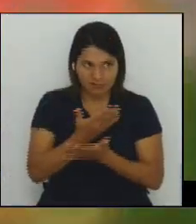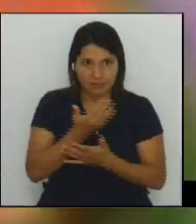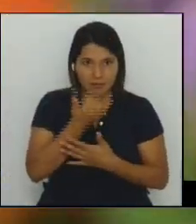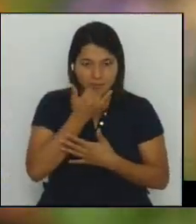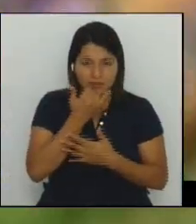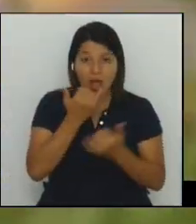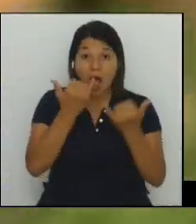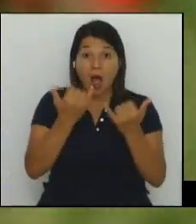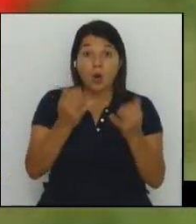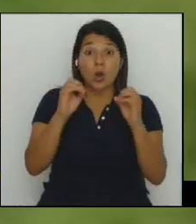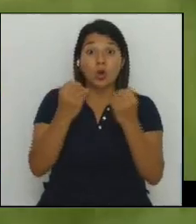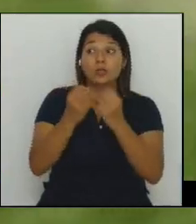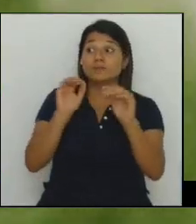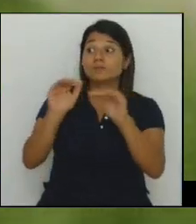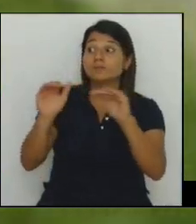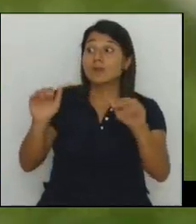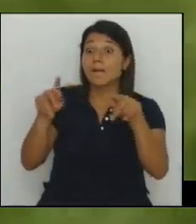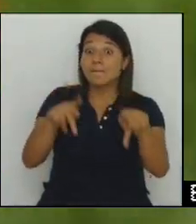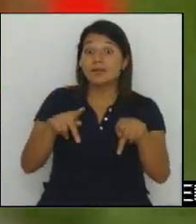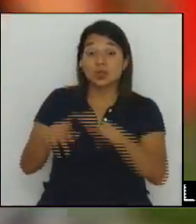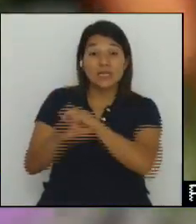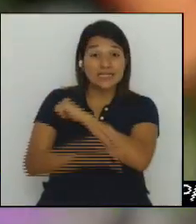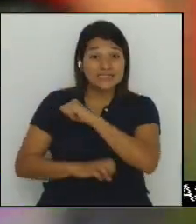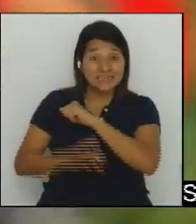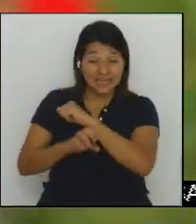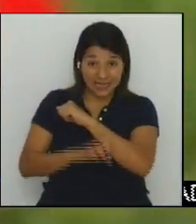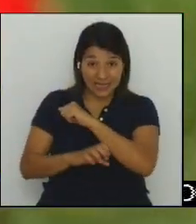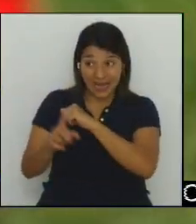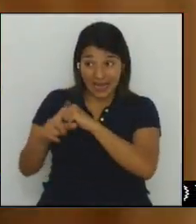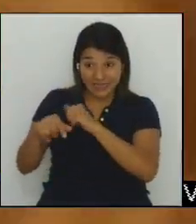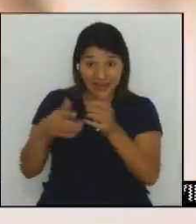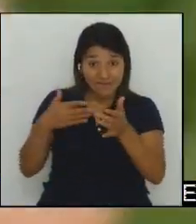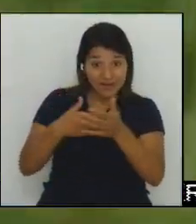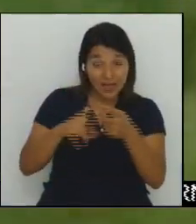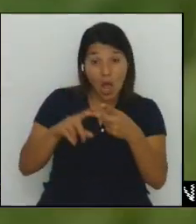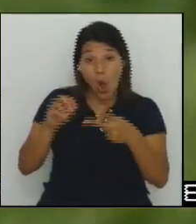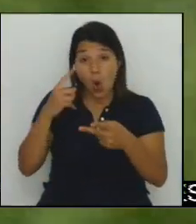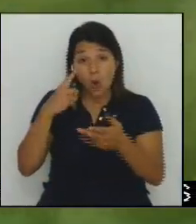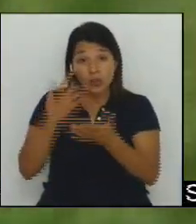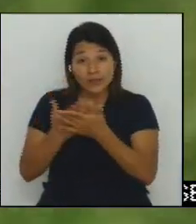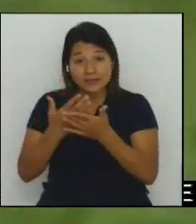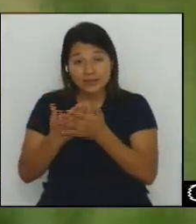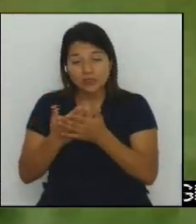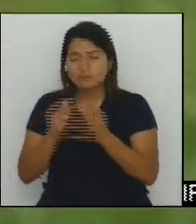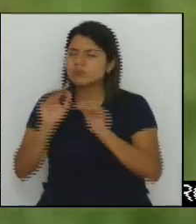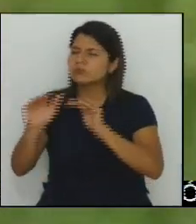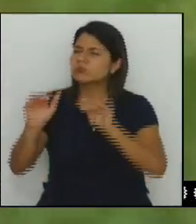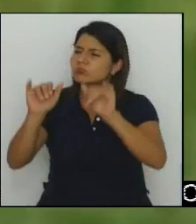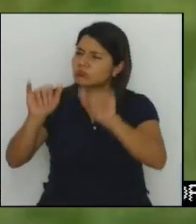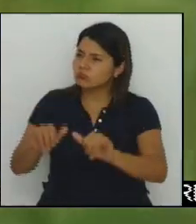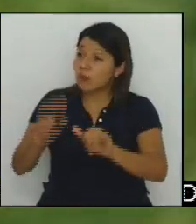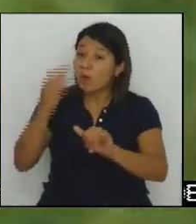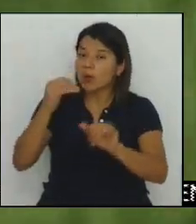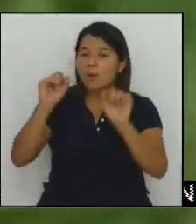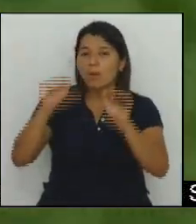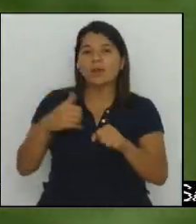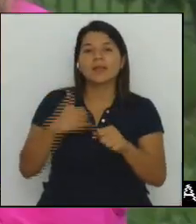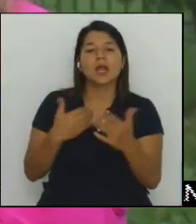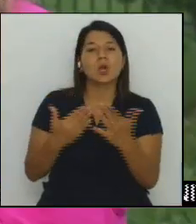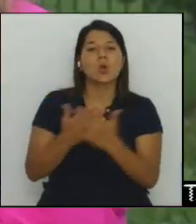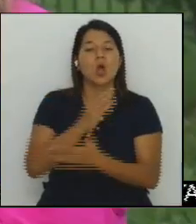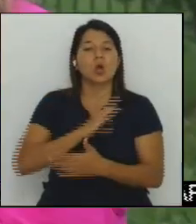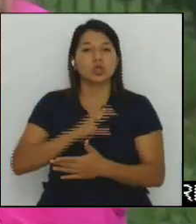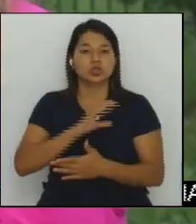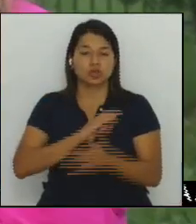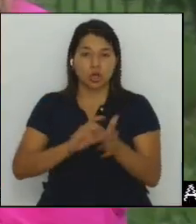que fueron víctimas y testigos para que permanezcan en la zona porque podrían optar a un nuevo estatus legal. Ellos prácticamente